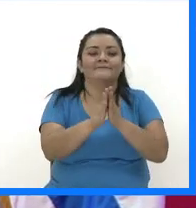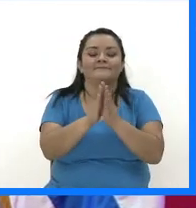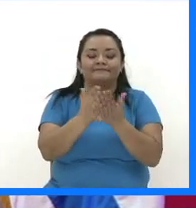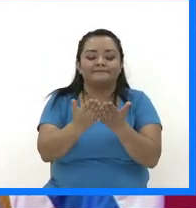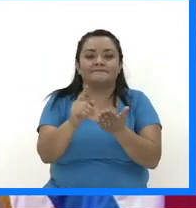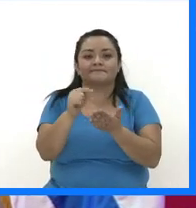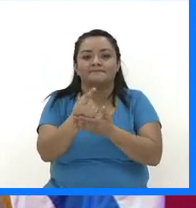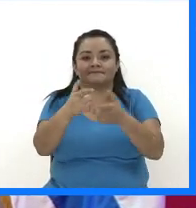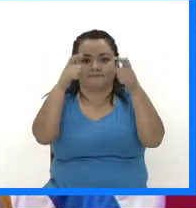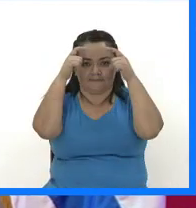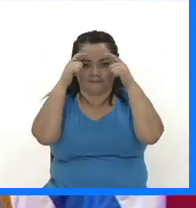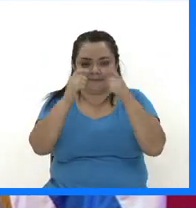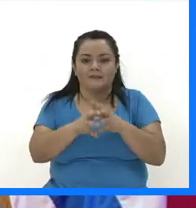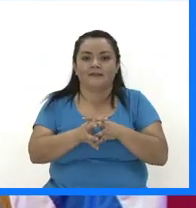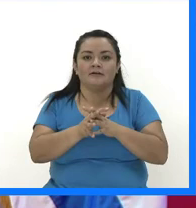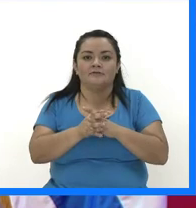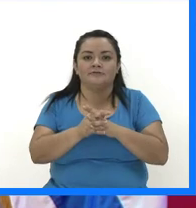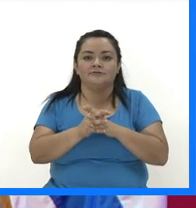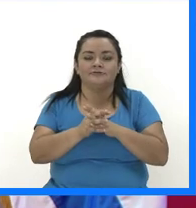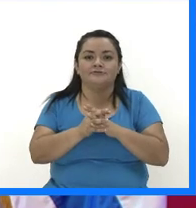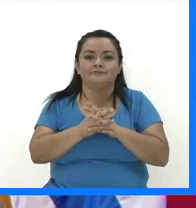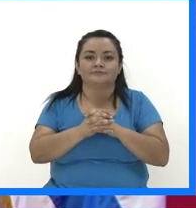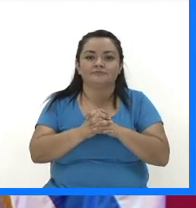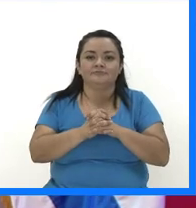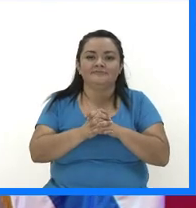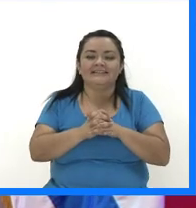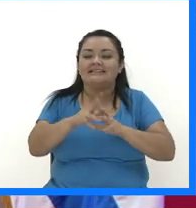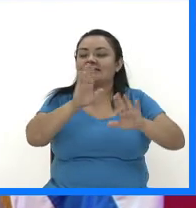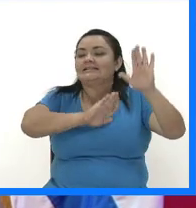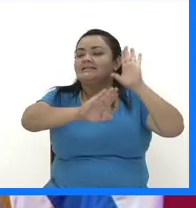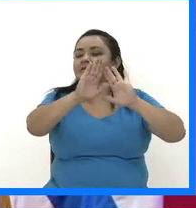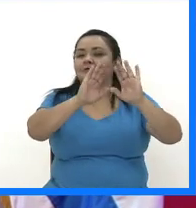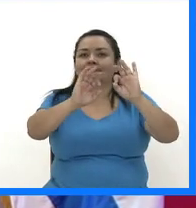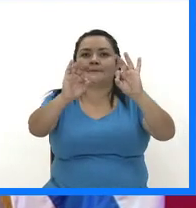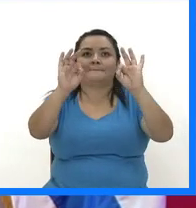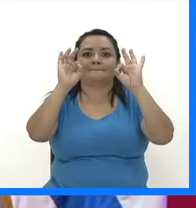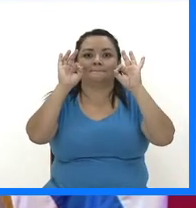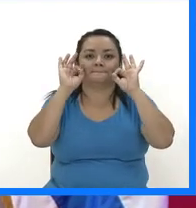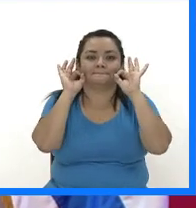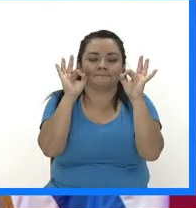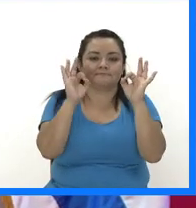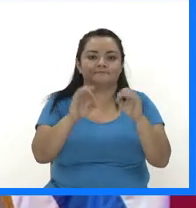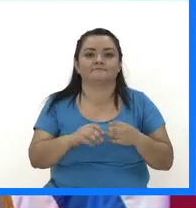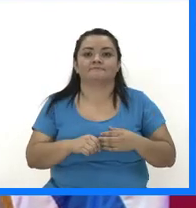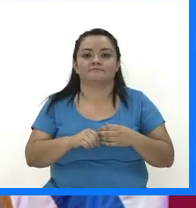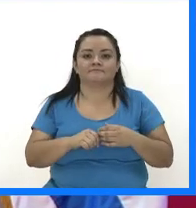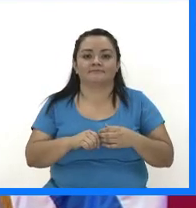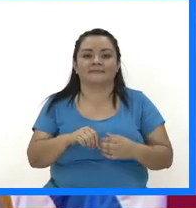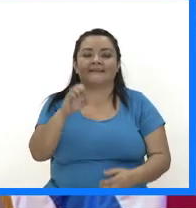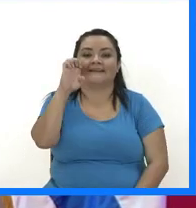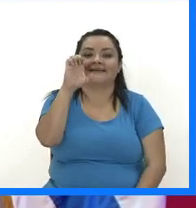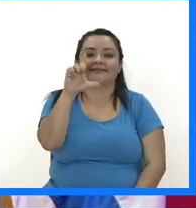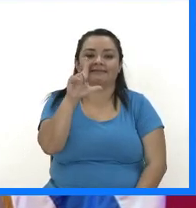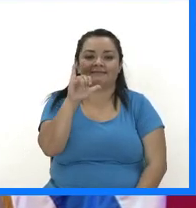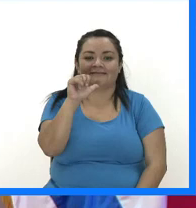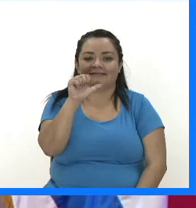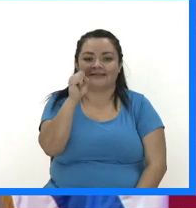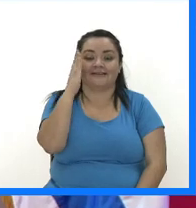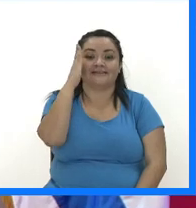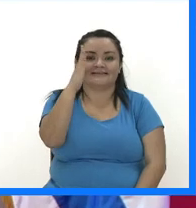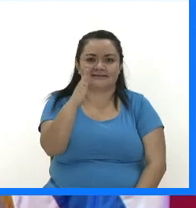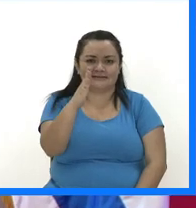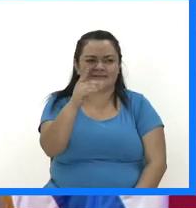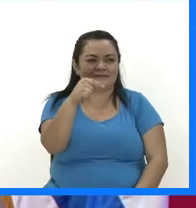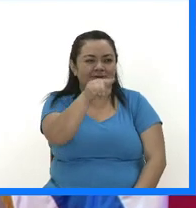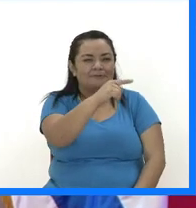queridos está la historia emblemática de elías y los profetas de